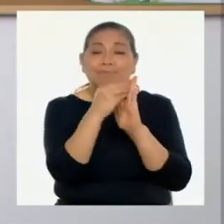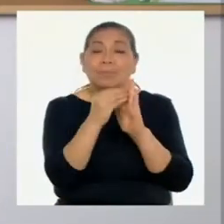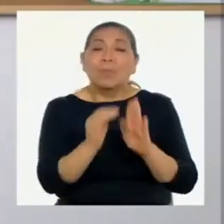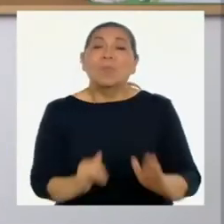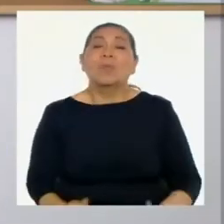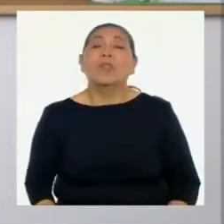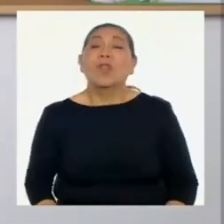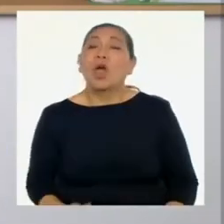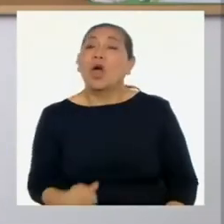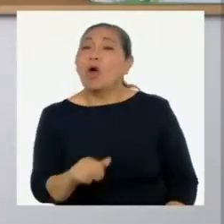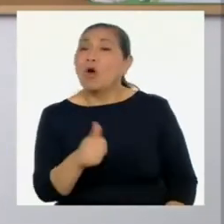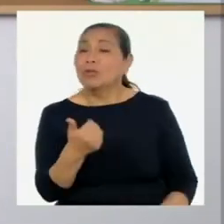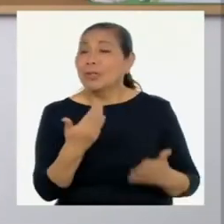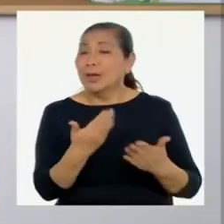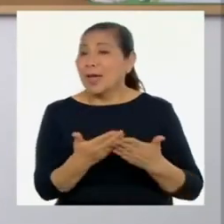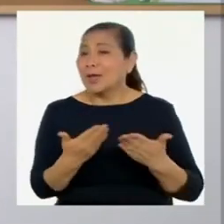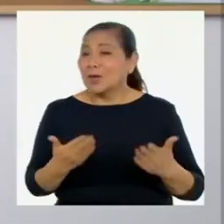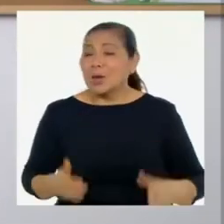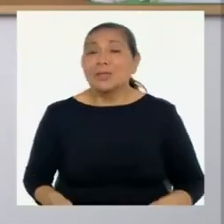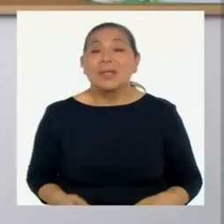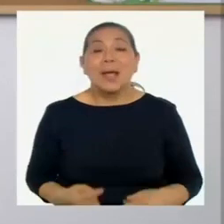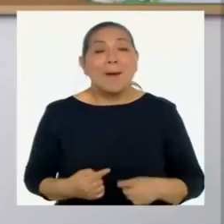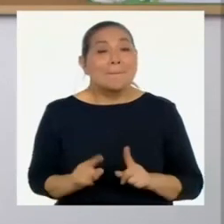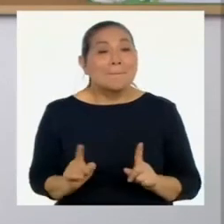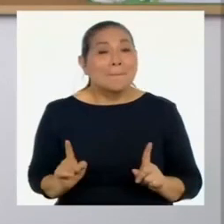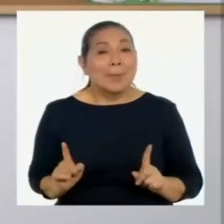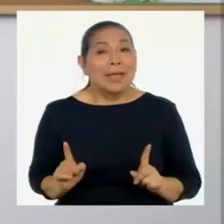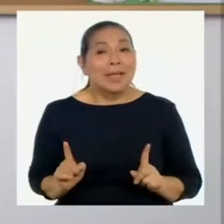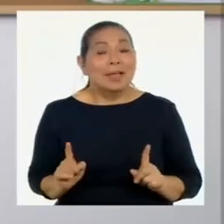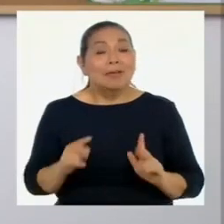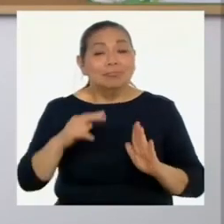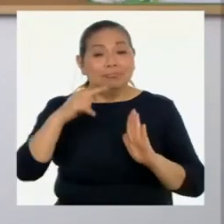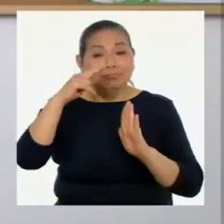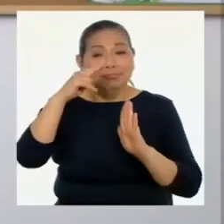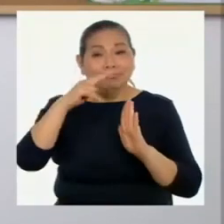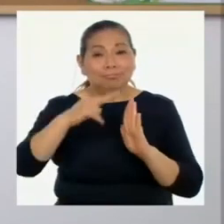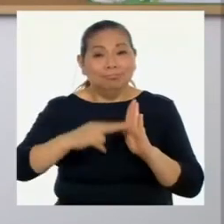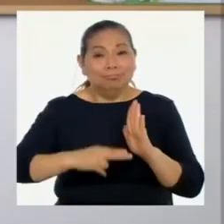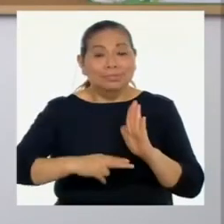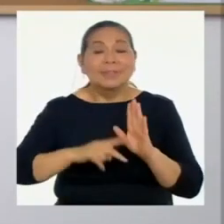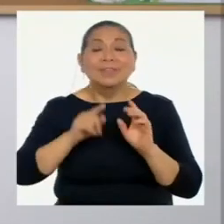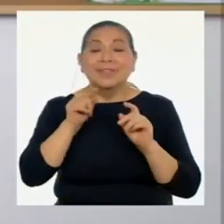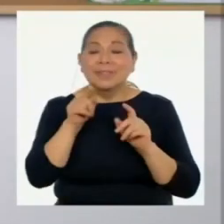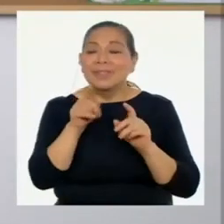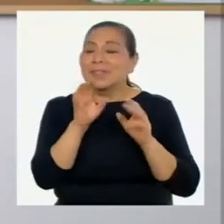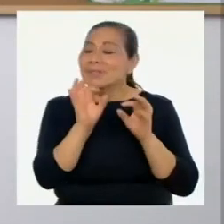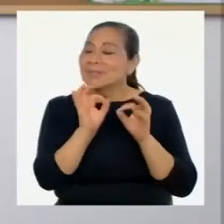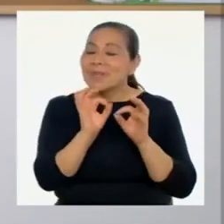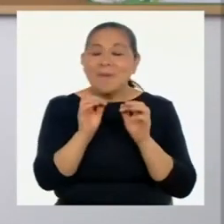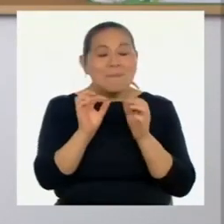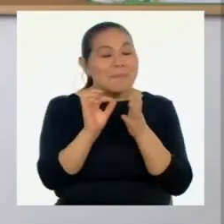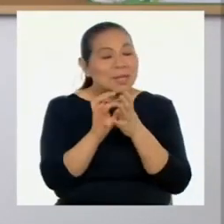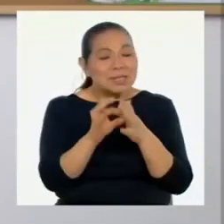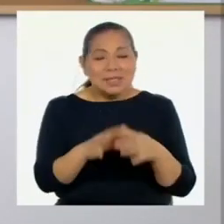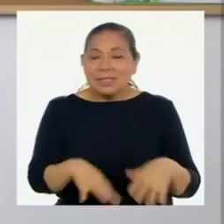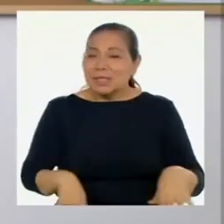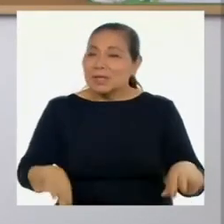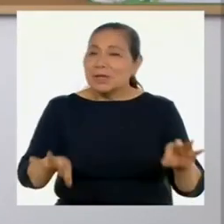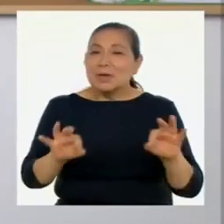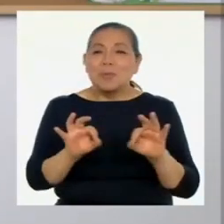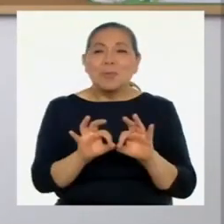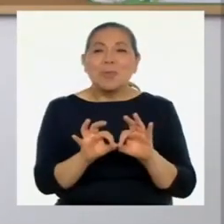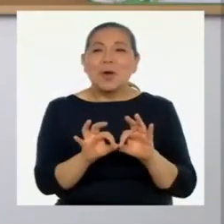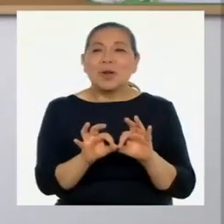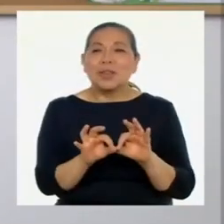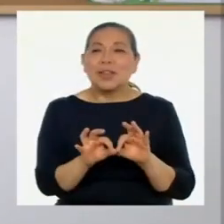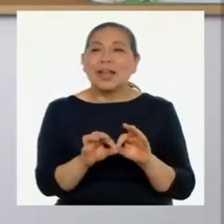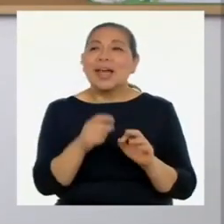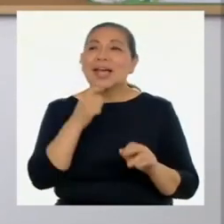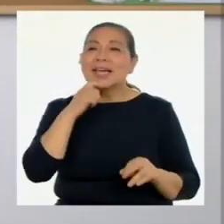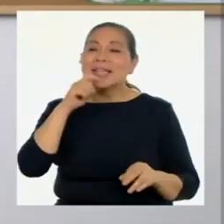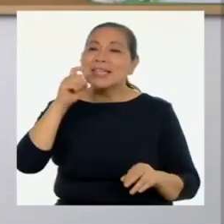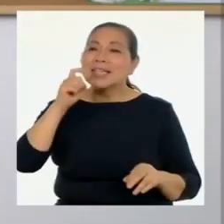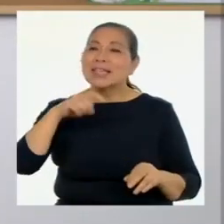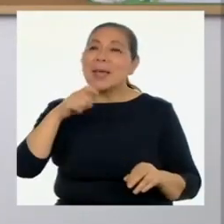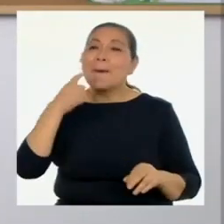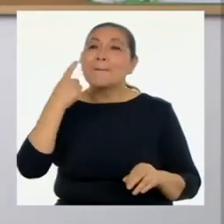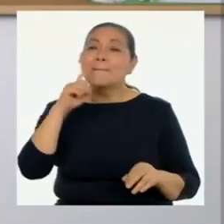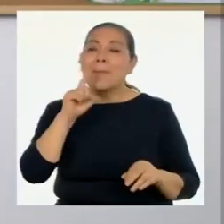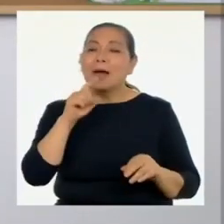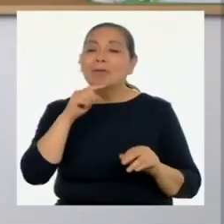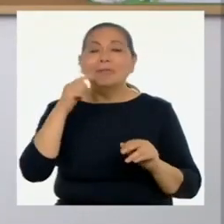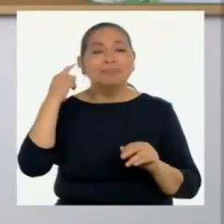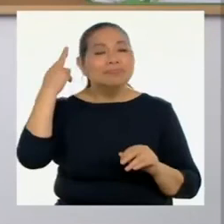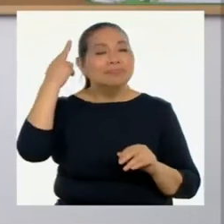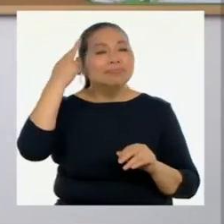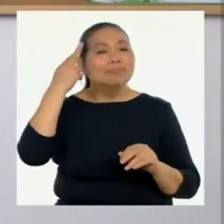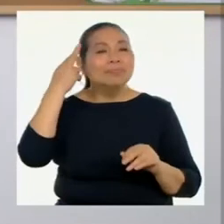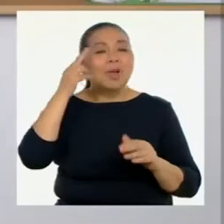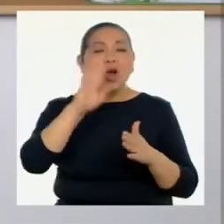afiche, entre otras cosas. Pero el proceso de revisión es infaltable, permanente y necesario